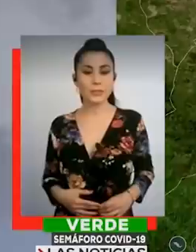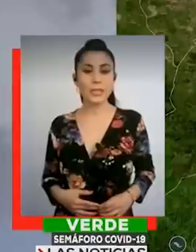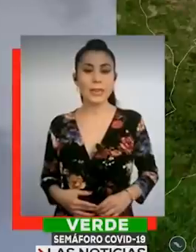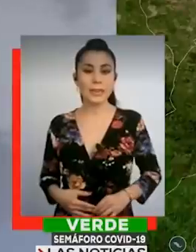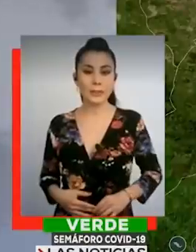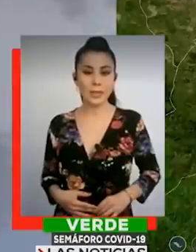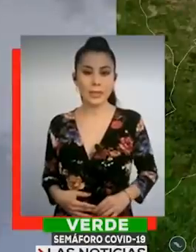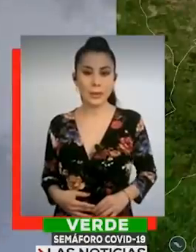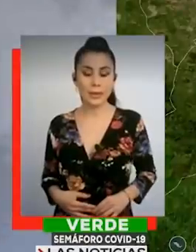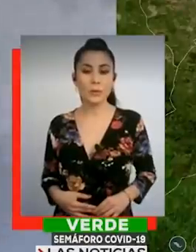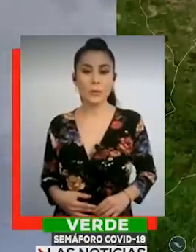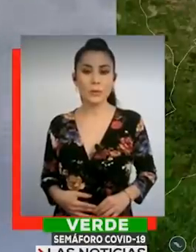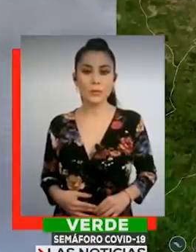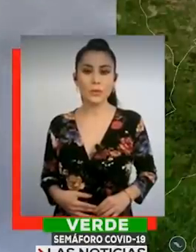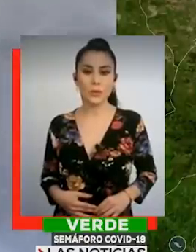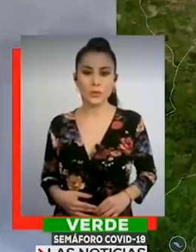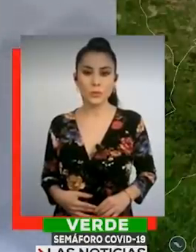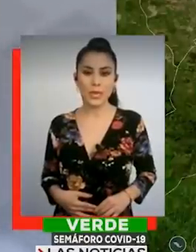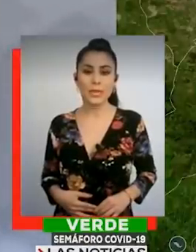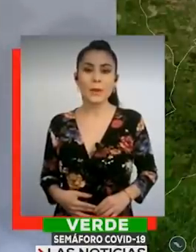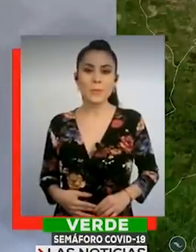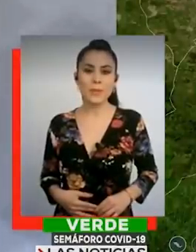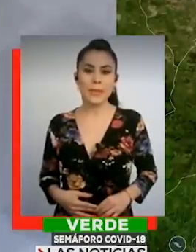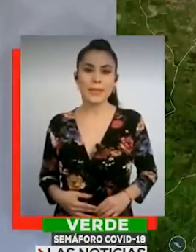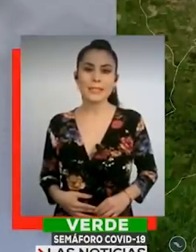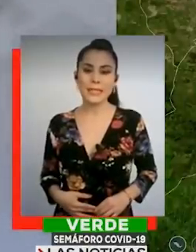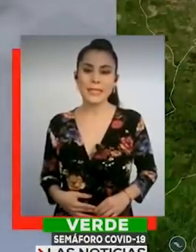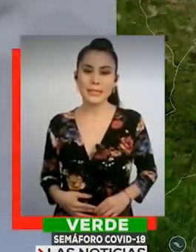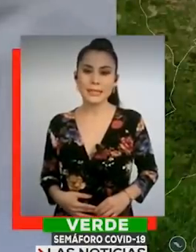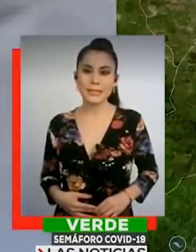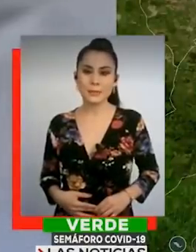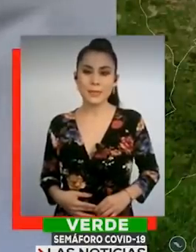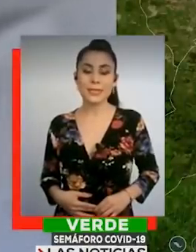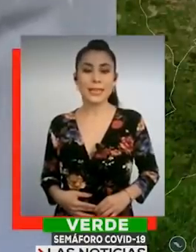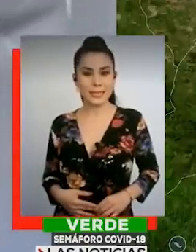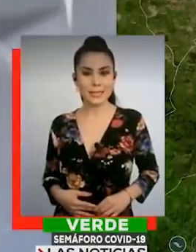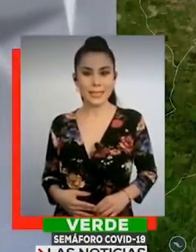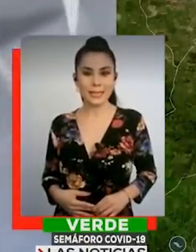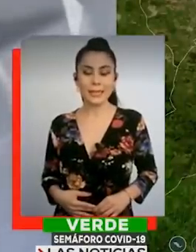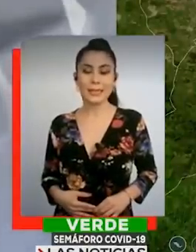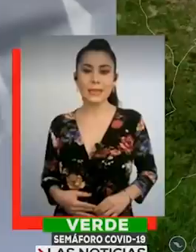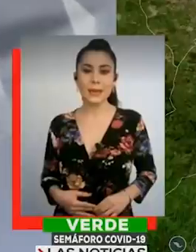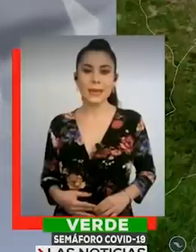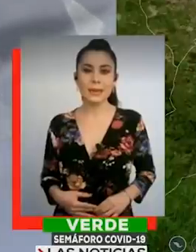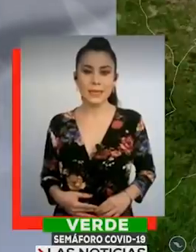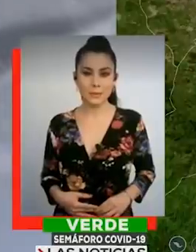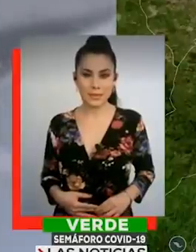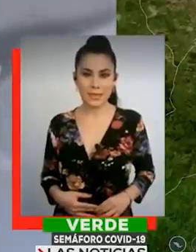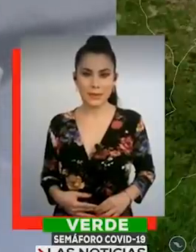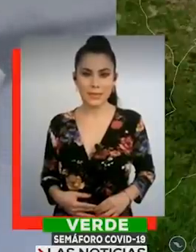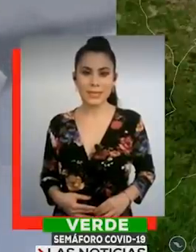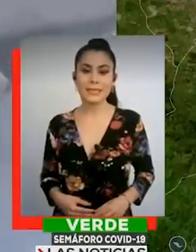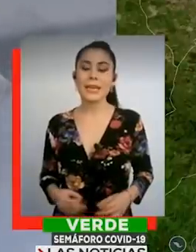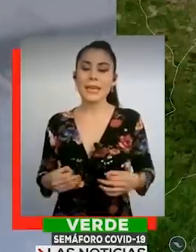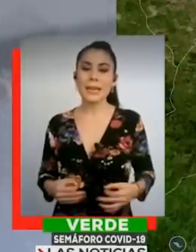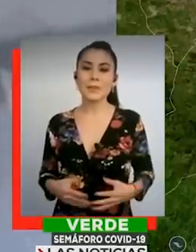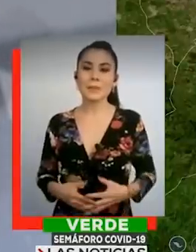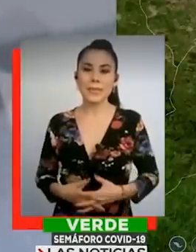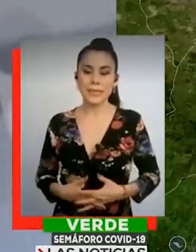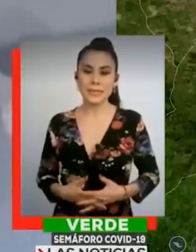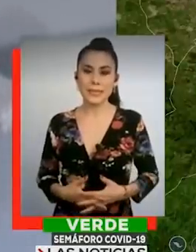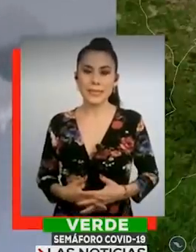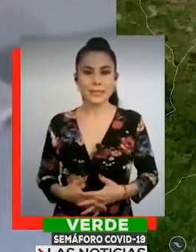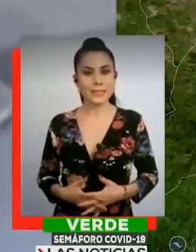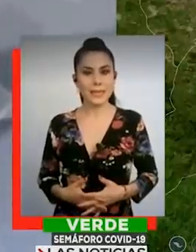19 grados celsius y en la región de tehuacán con pronóstico de lluvias moderadas a intensas después de las seis de la tarde en tehuacán la máxima será de 26